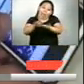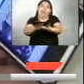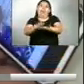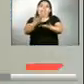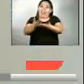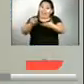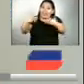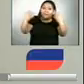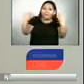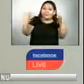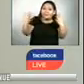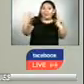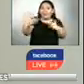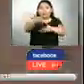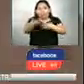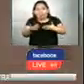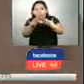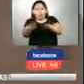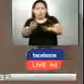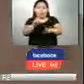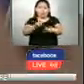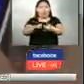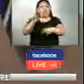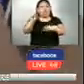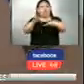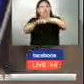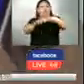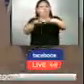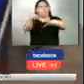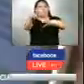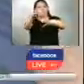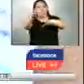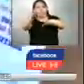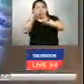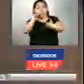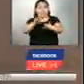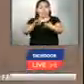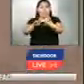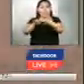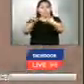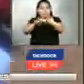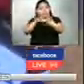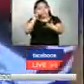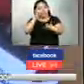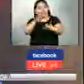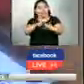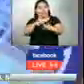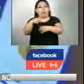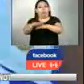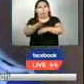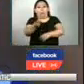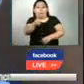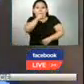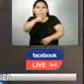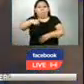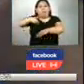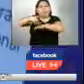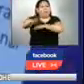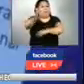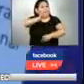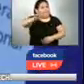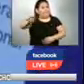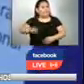y promoción de productos, verificación de dos pasos desde la aplicación y evitar compartir contraseñas. Creo